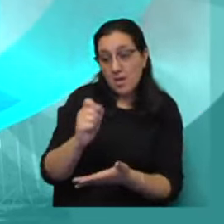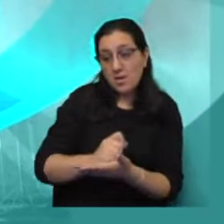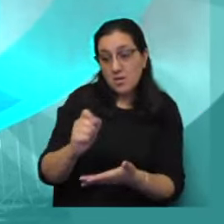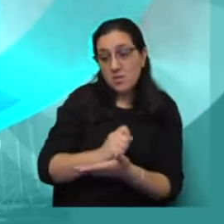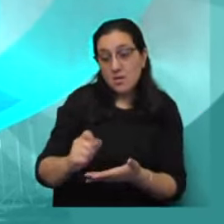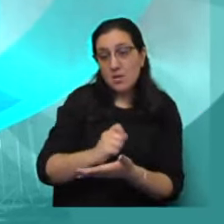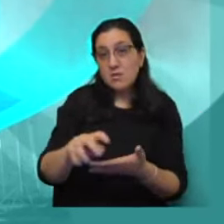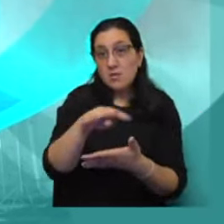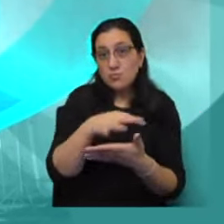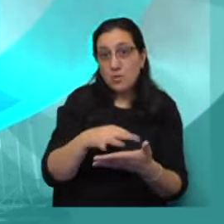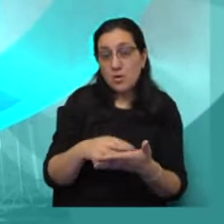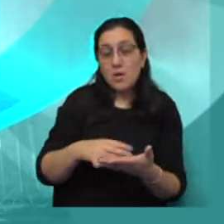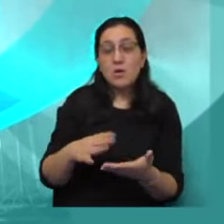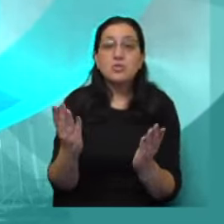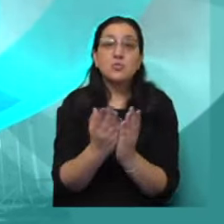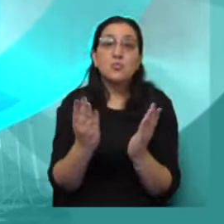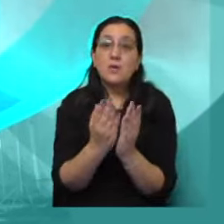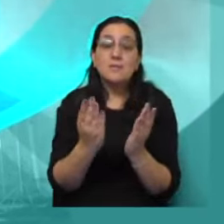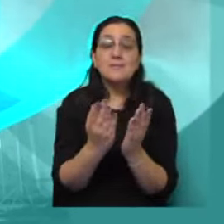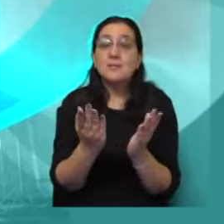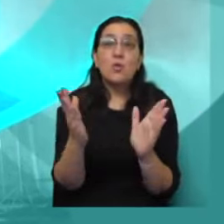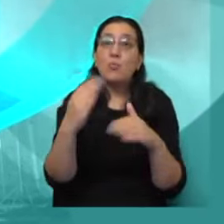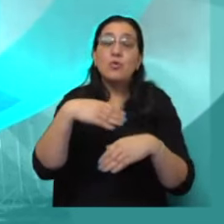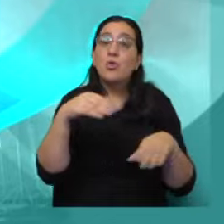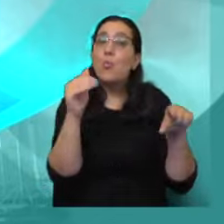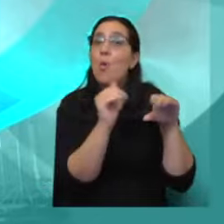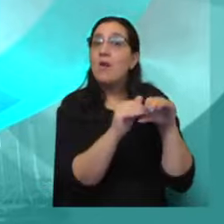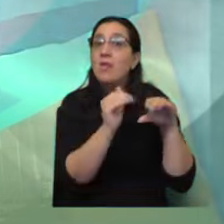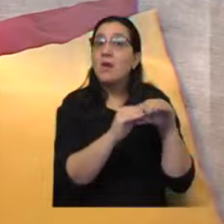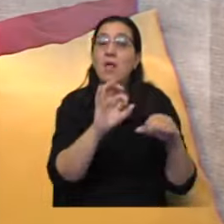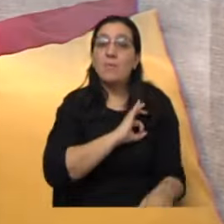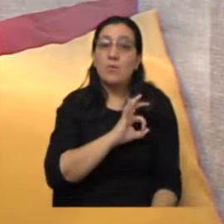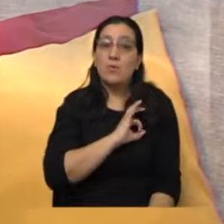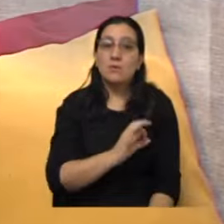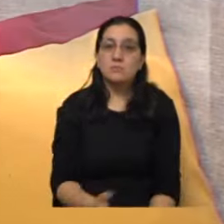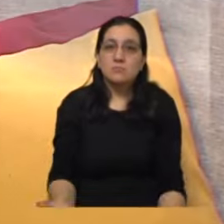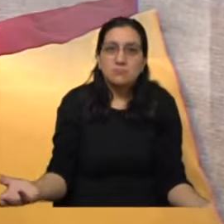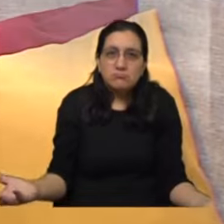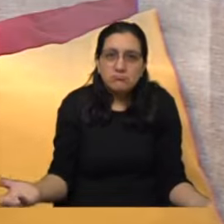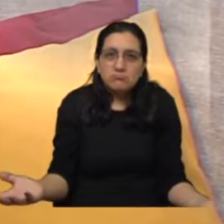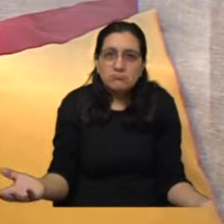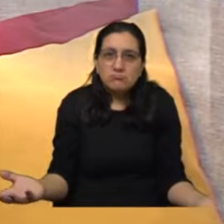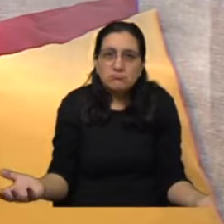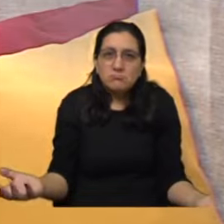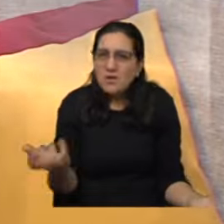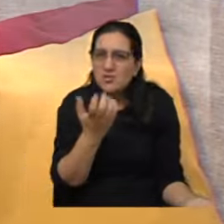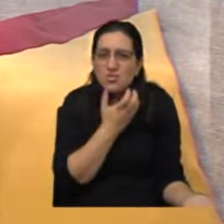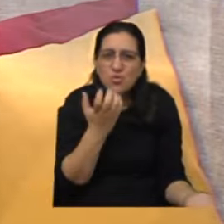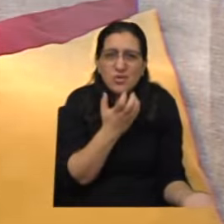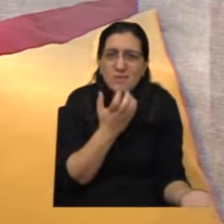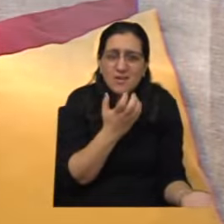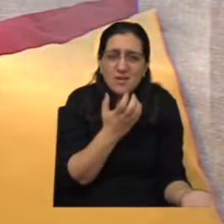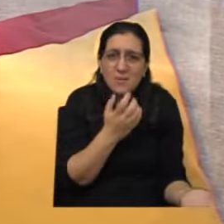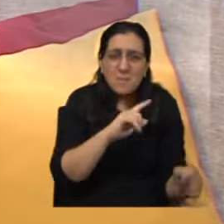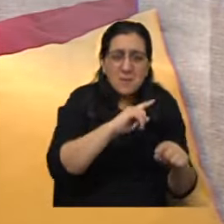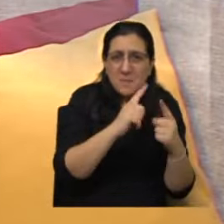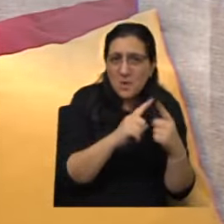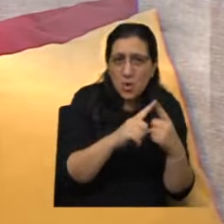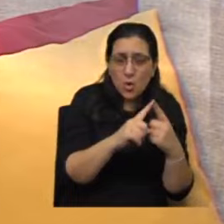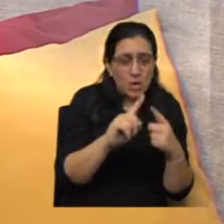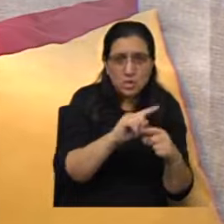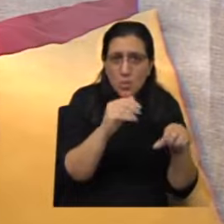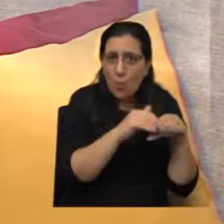postulantes en quienes se constató esta dificultad. Es un horror sobre otro horror.